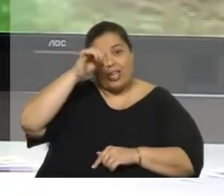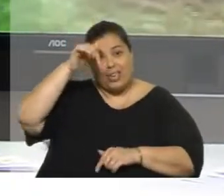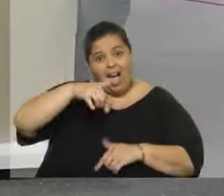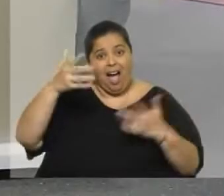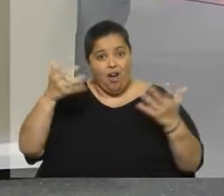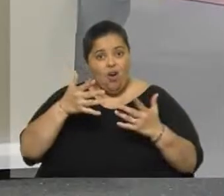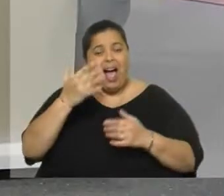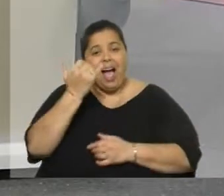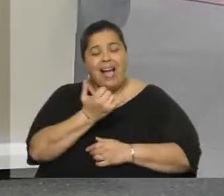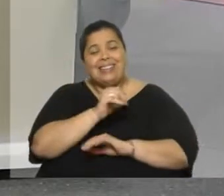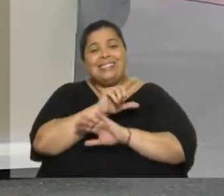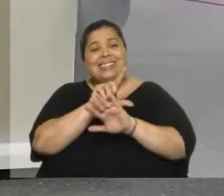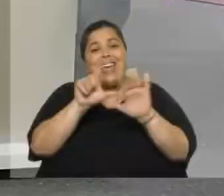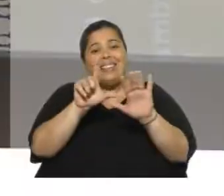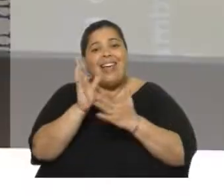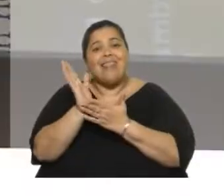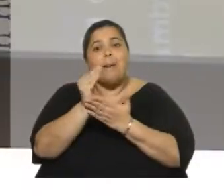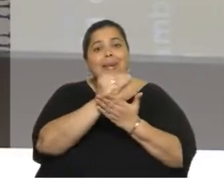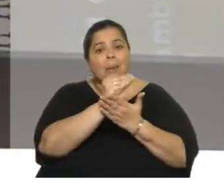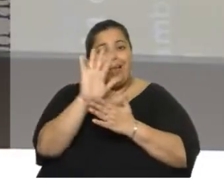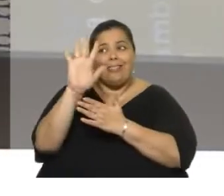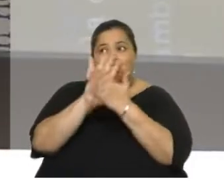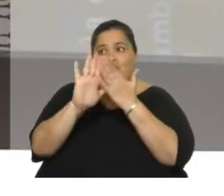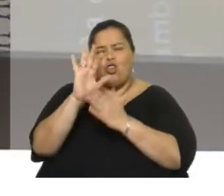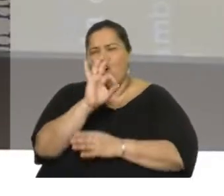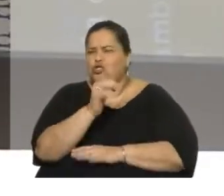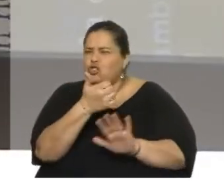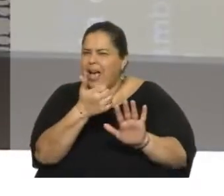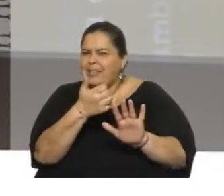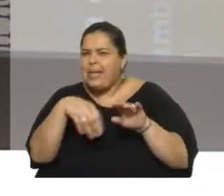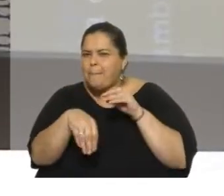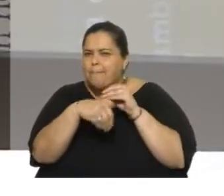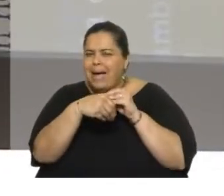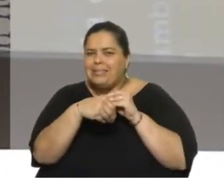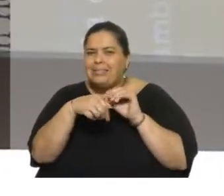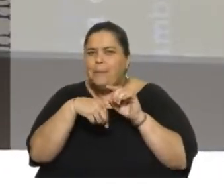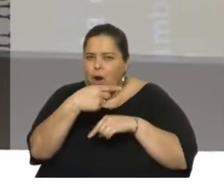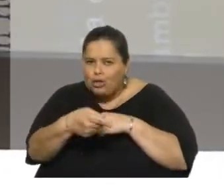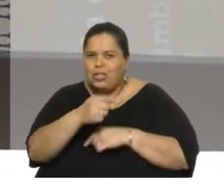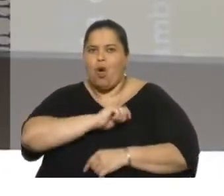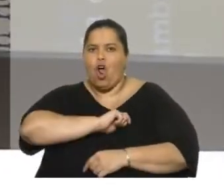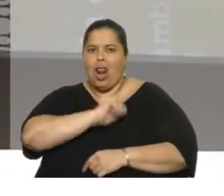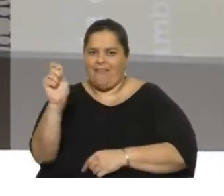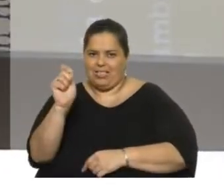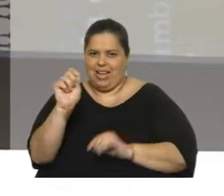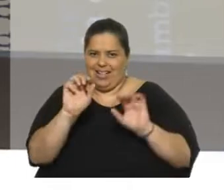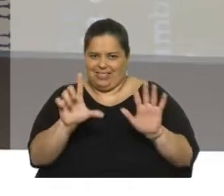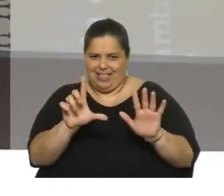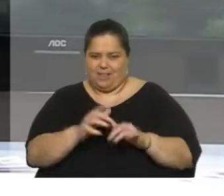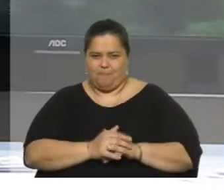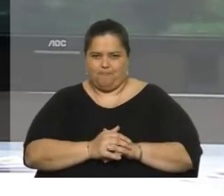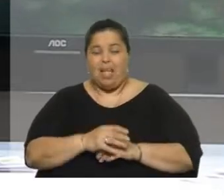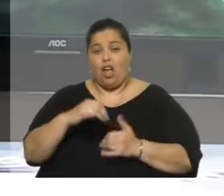7 departamentos, ¿verdad? O en 6 y la Valleja que se viene. Sí.